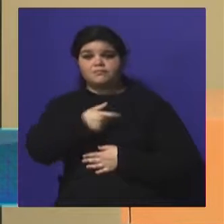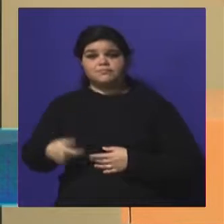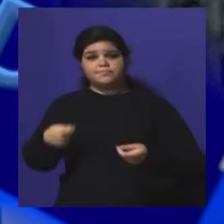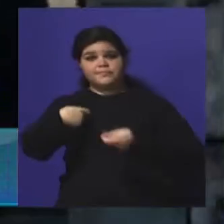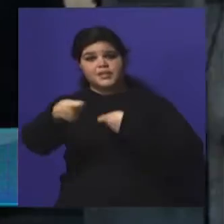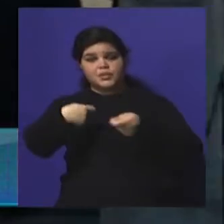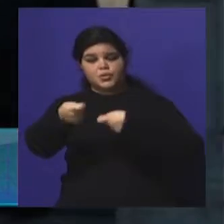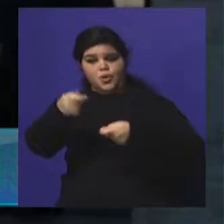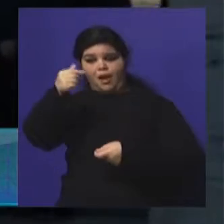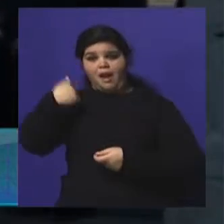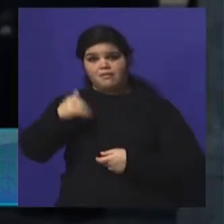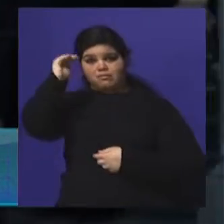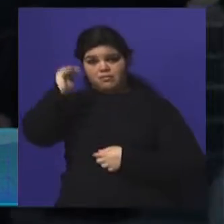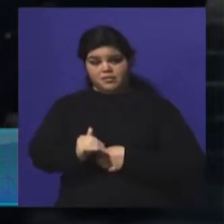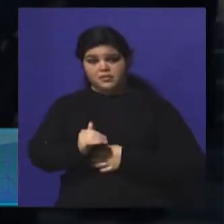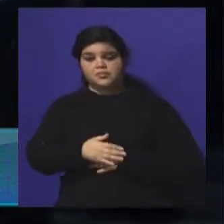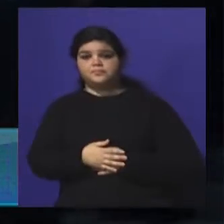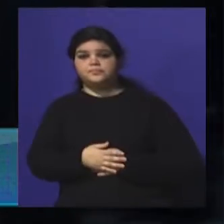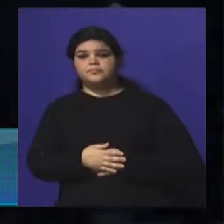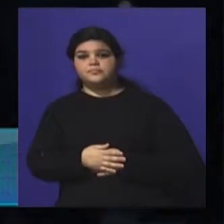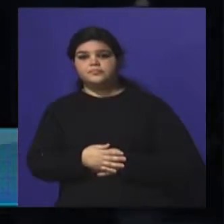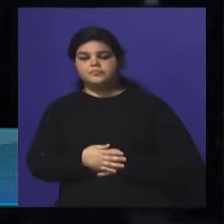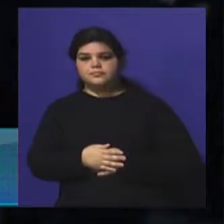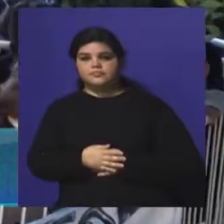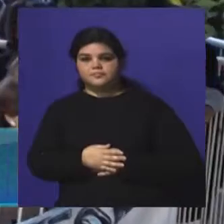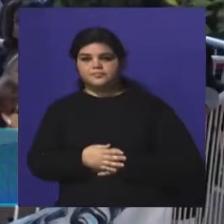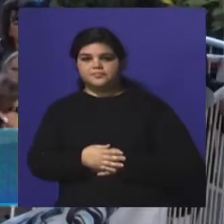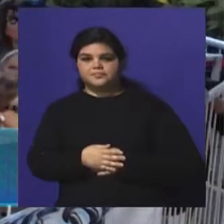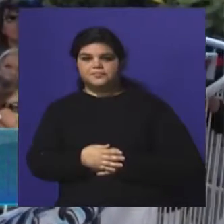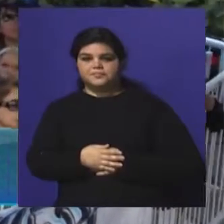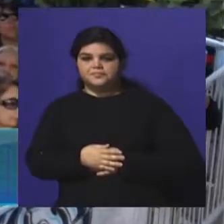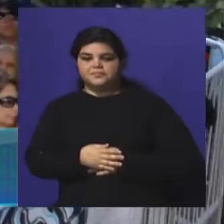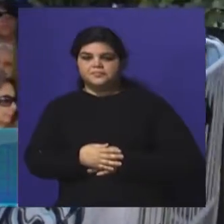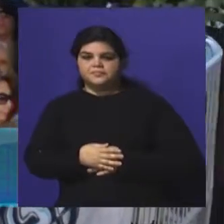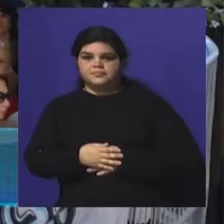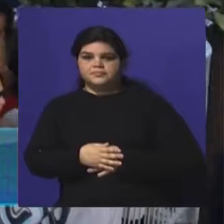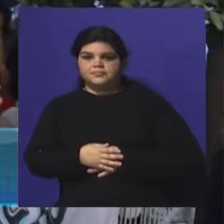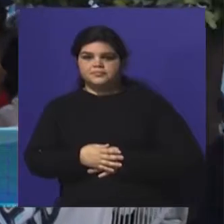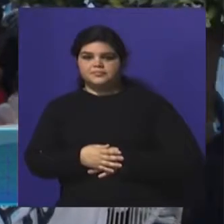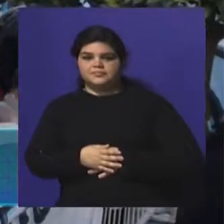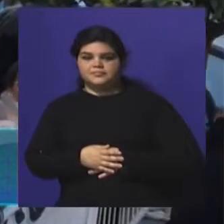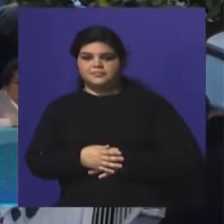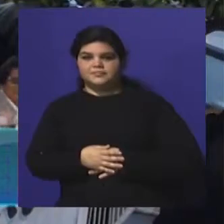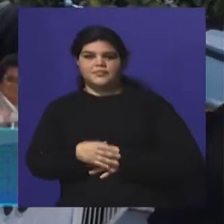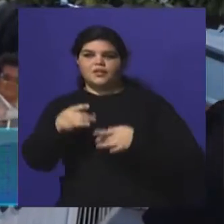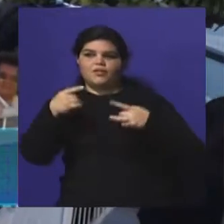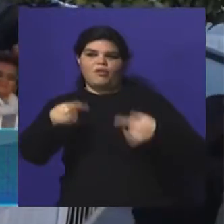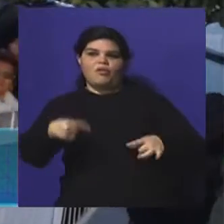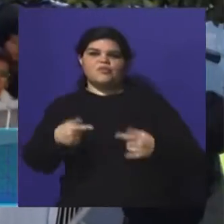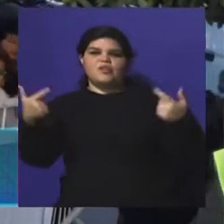país, con todo lo que tiene este concepto de lo opositor,